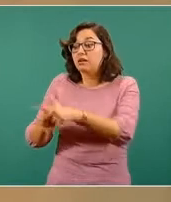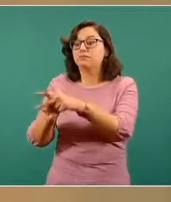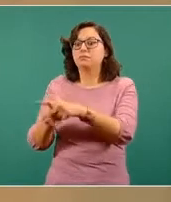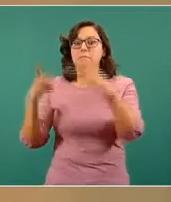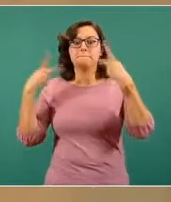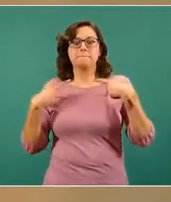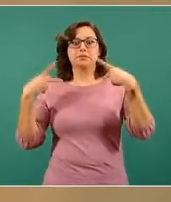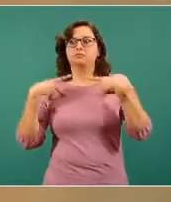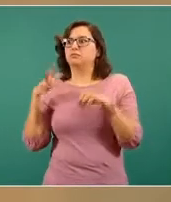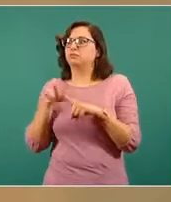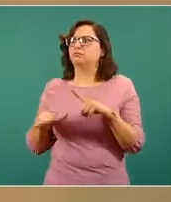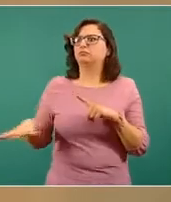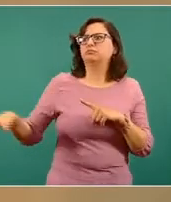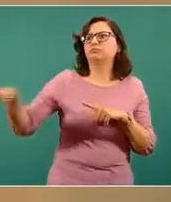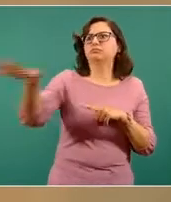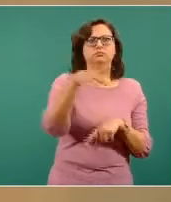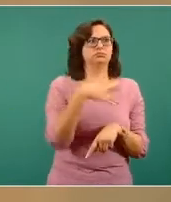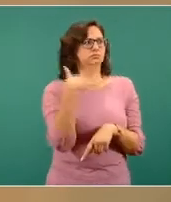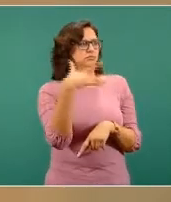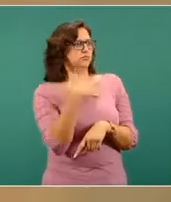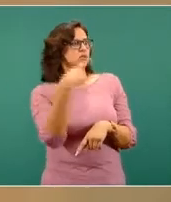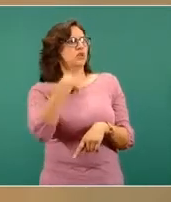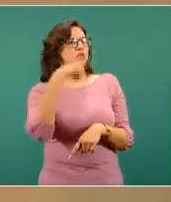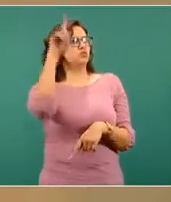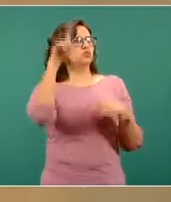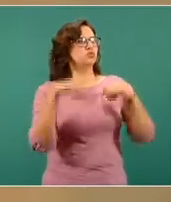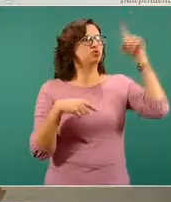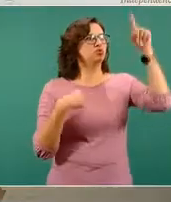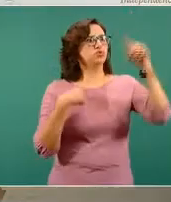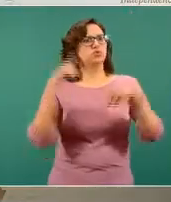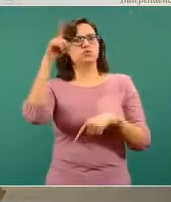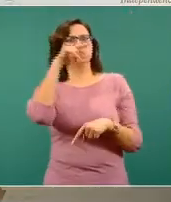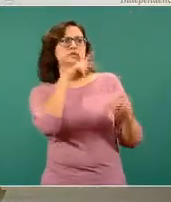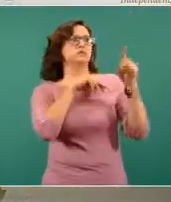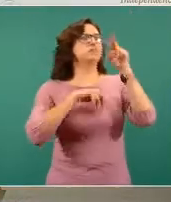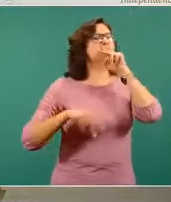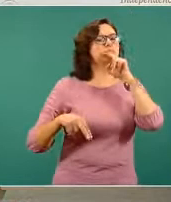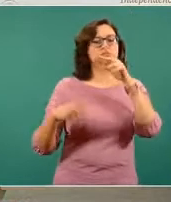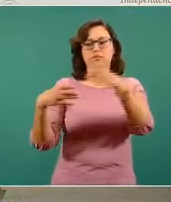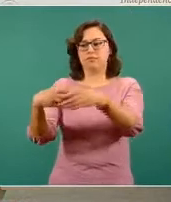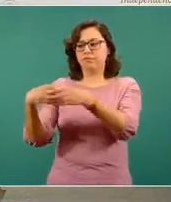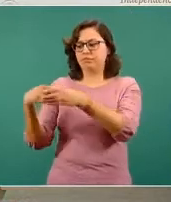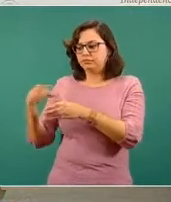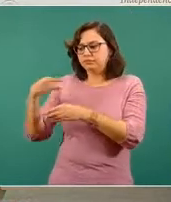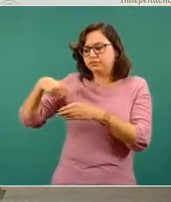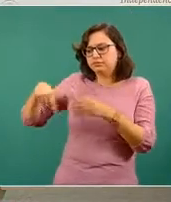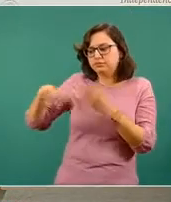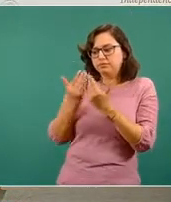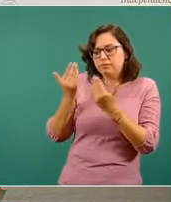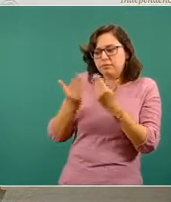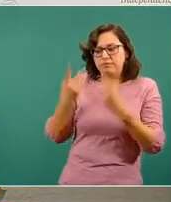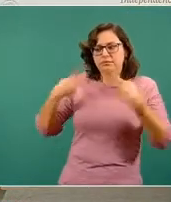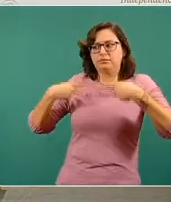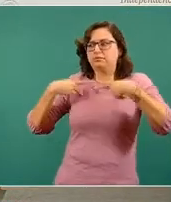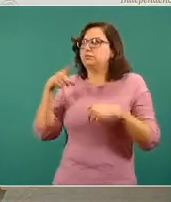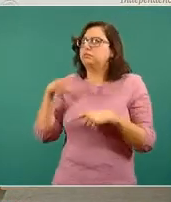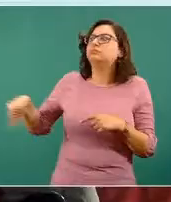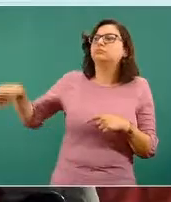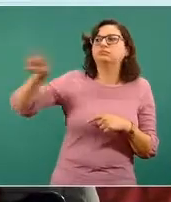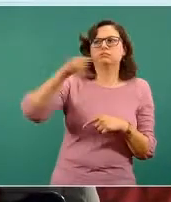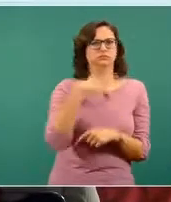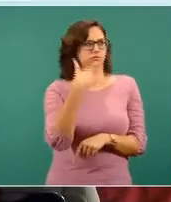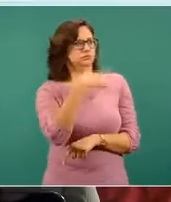cubra a un porcentaje pequeño de la población, en este caso también de adultos mayores, que vive en determinada